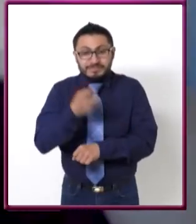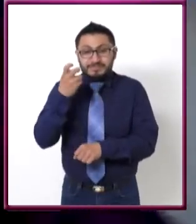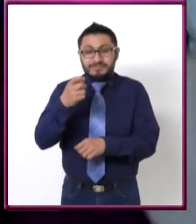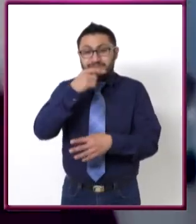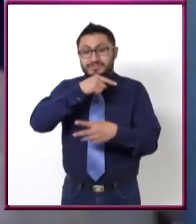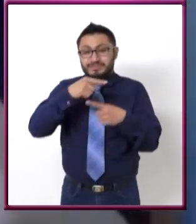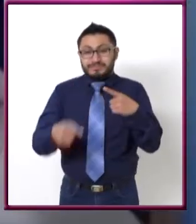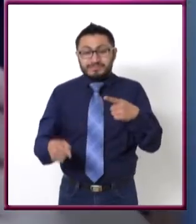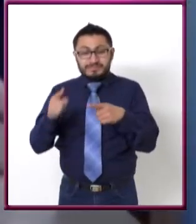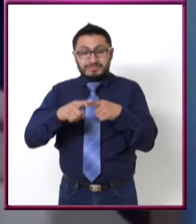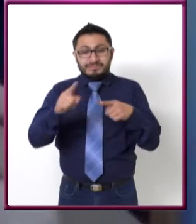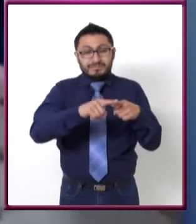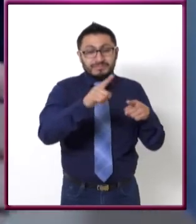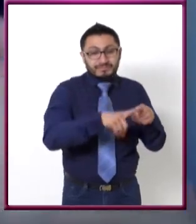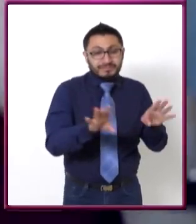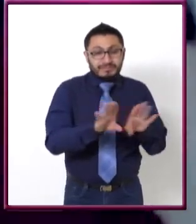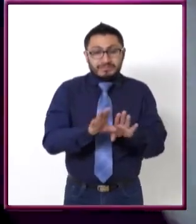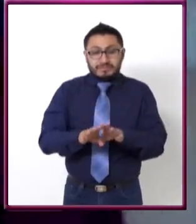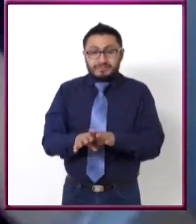estas diferentes